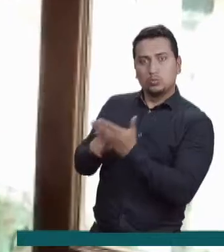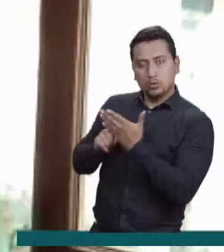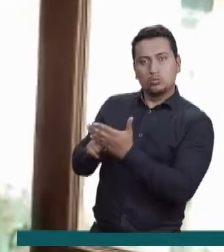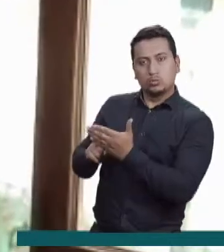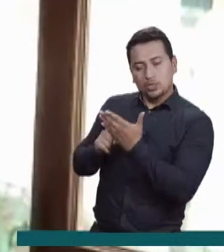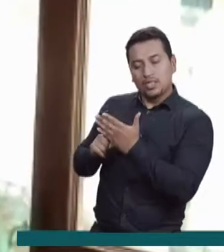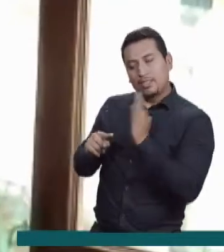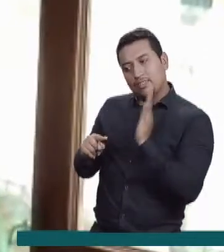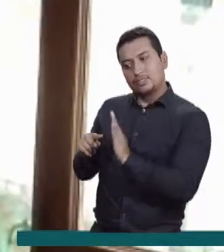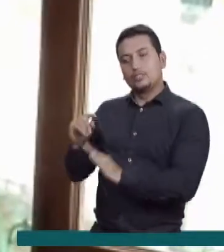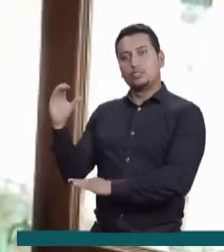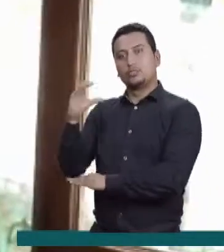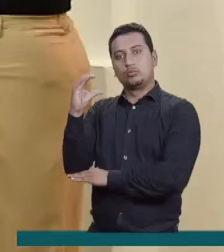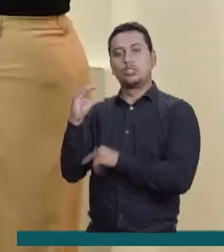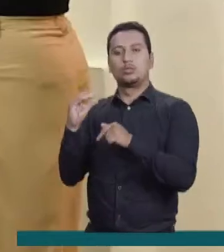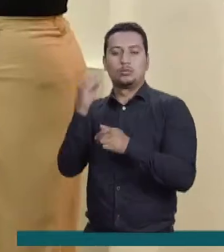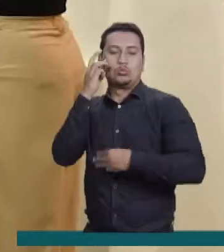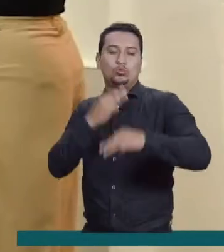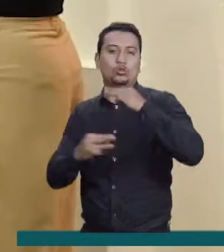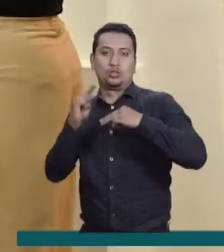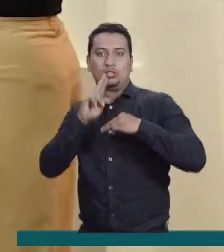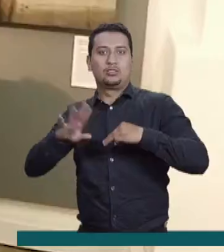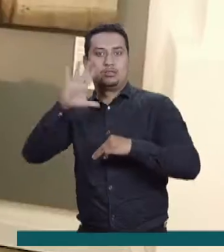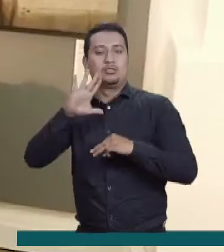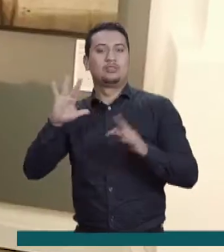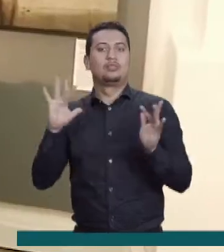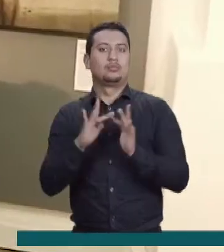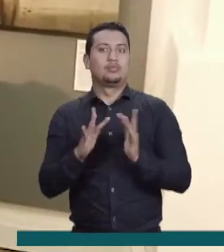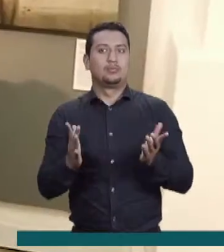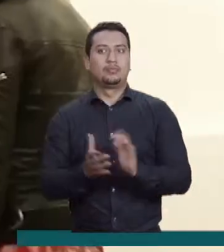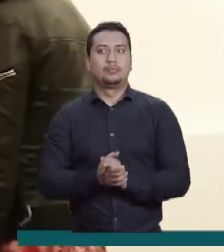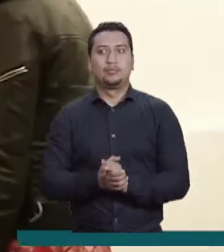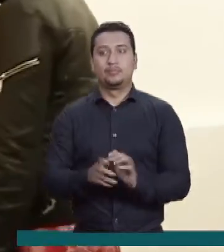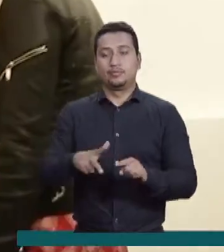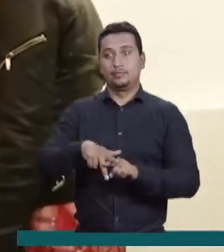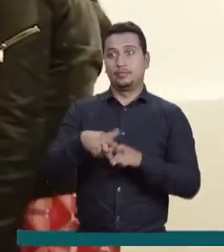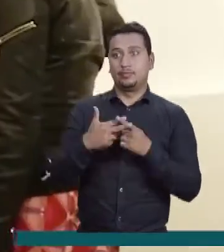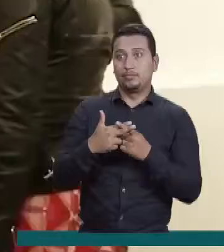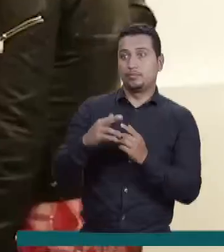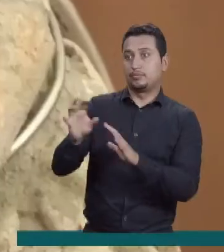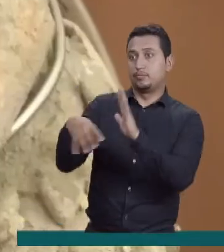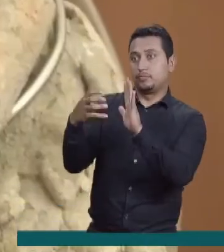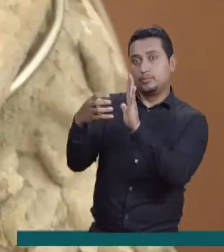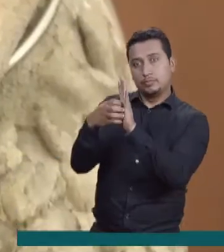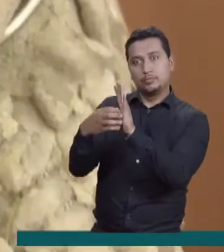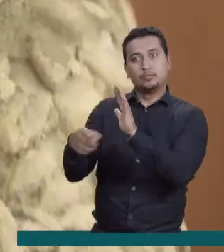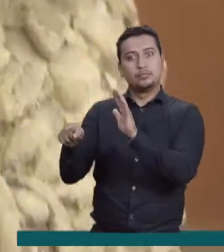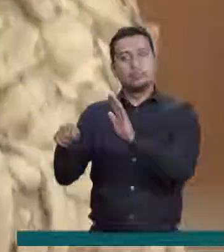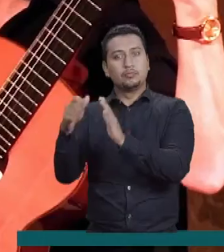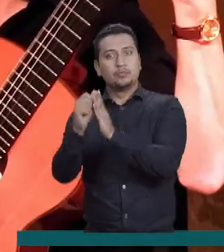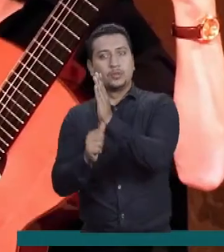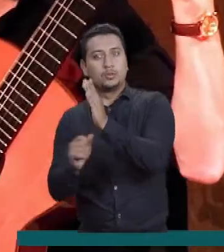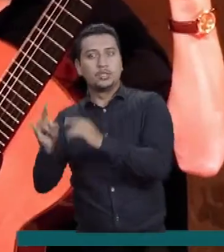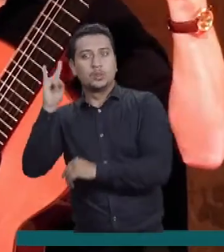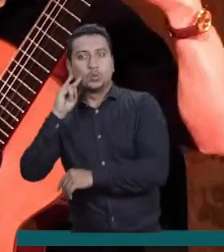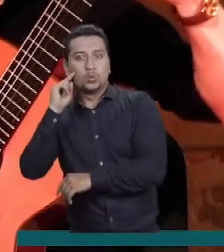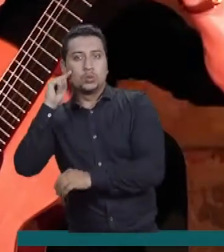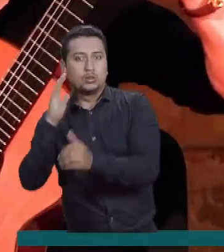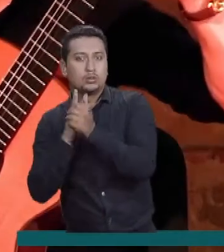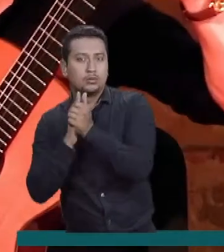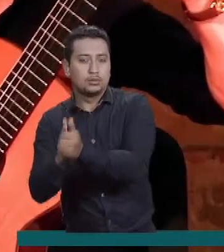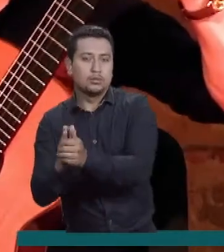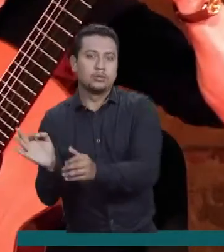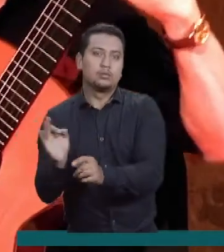que se cuenta desde el Museo Nacional de Colombia. Talleres, imagen del programa, audioguías y conciertos son los